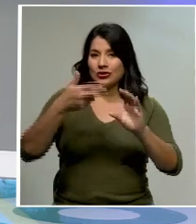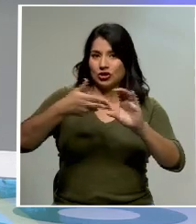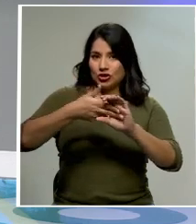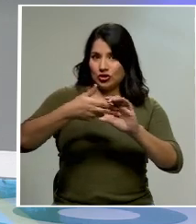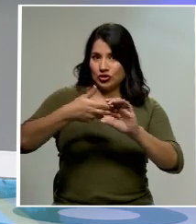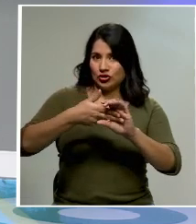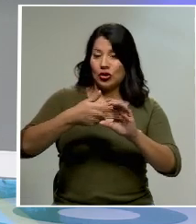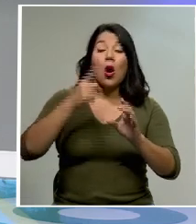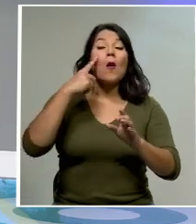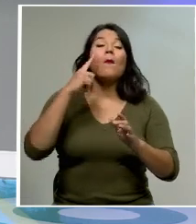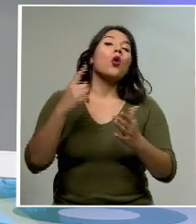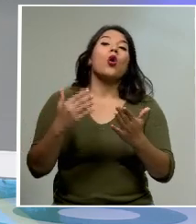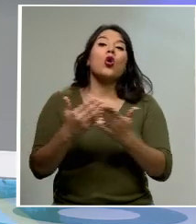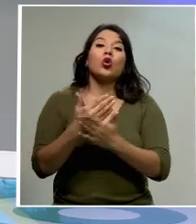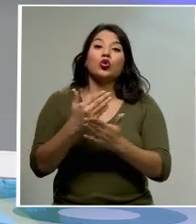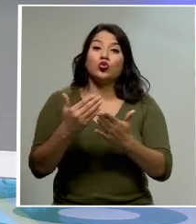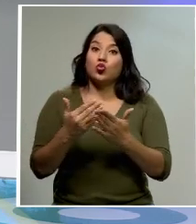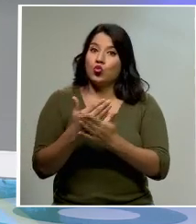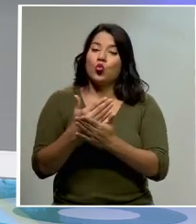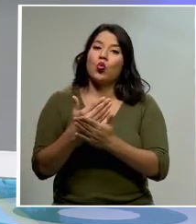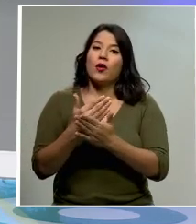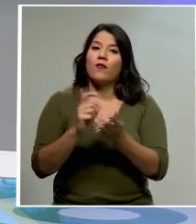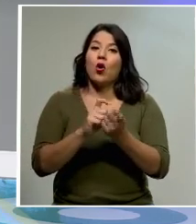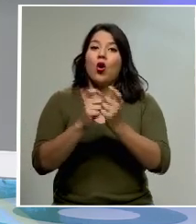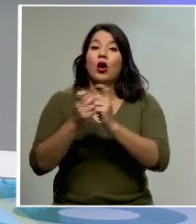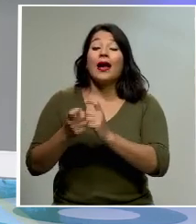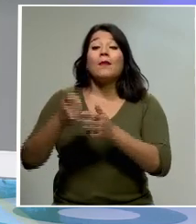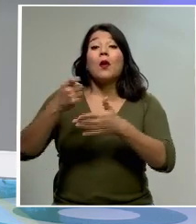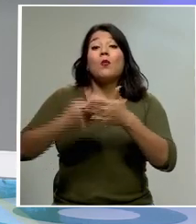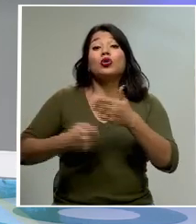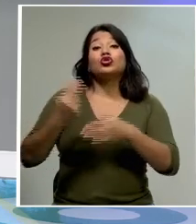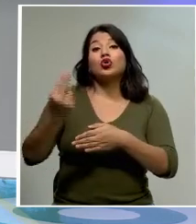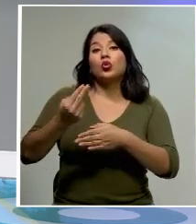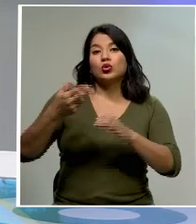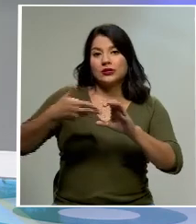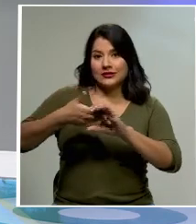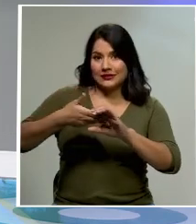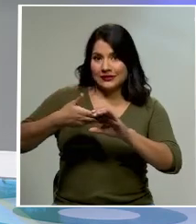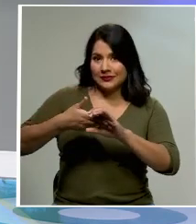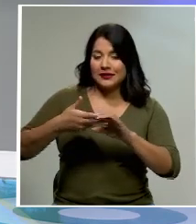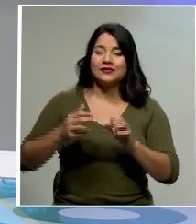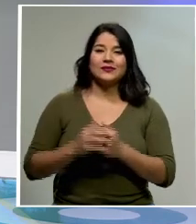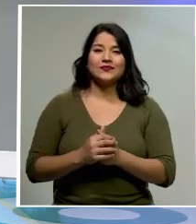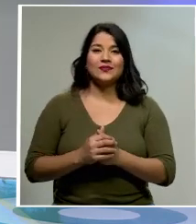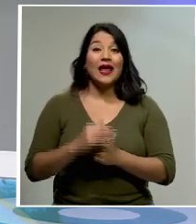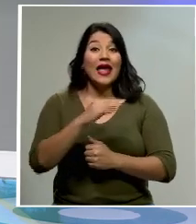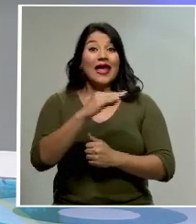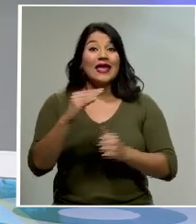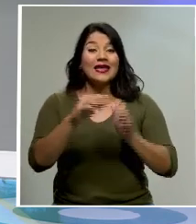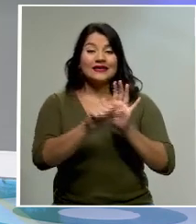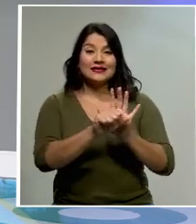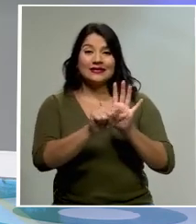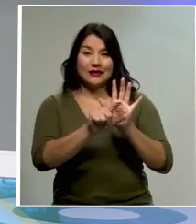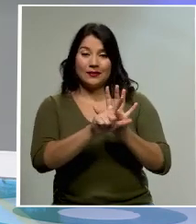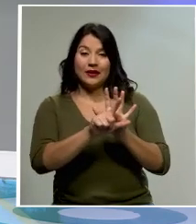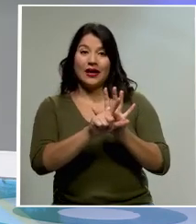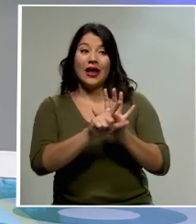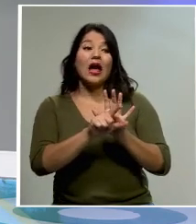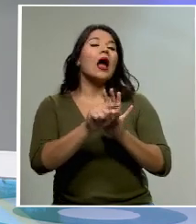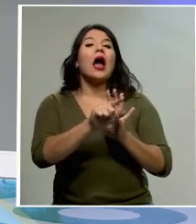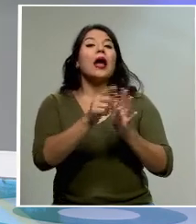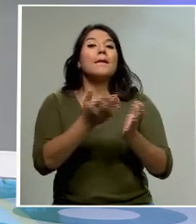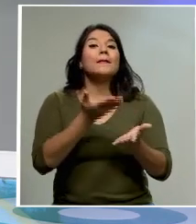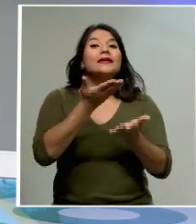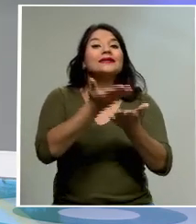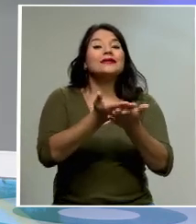la nueva actualización del impuesto único de los hidrocarburos. Mientras tanto, en la Asamblea Legislativa se presentó